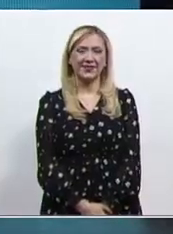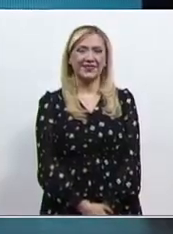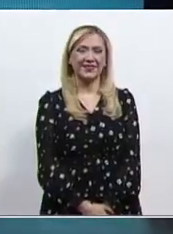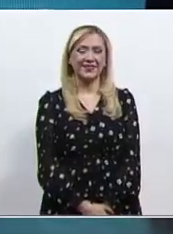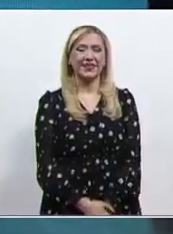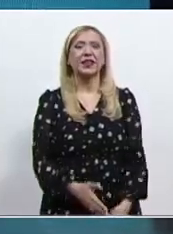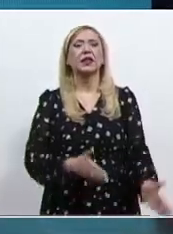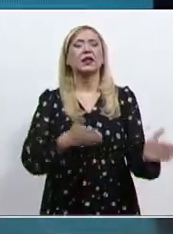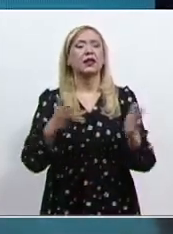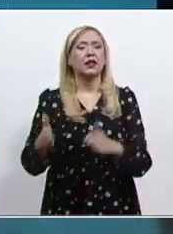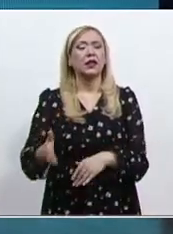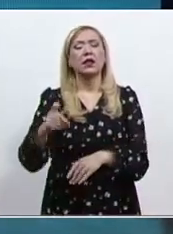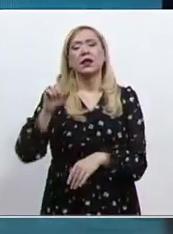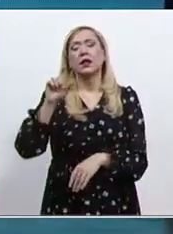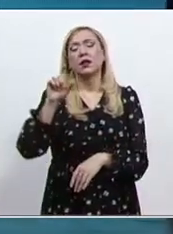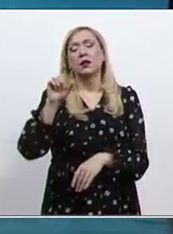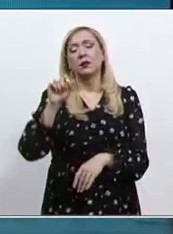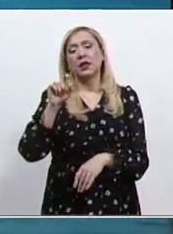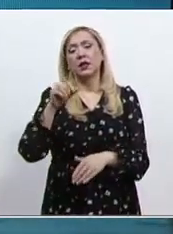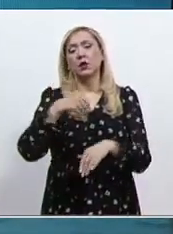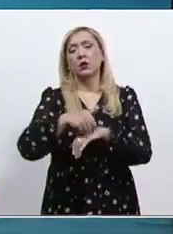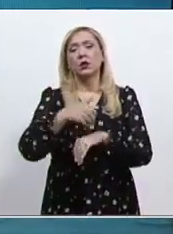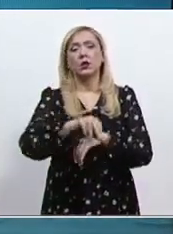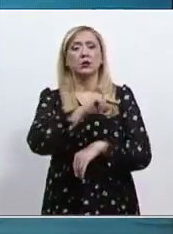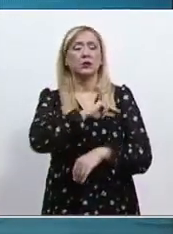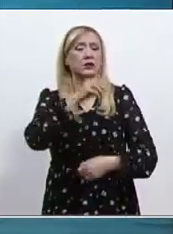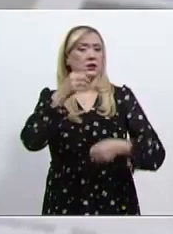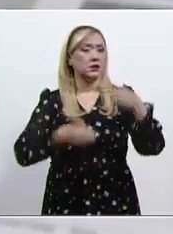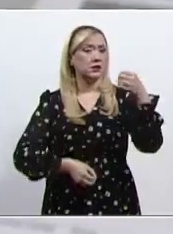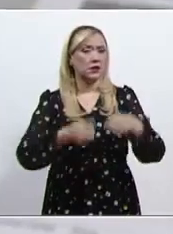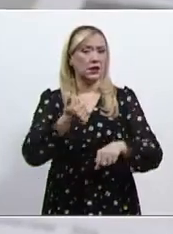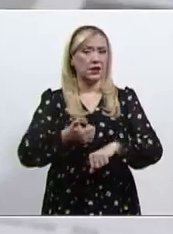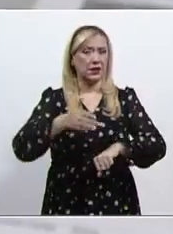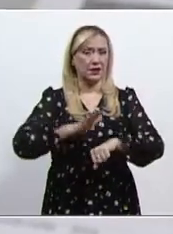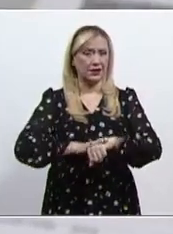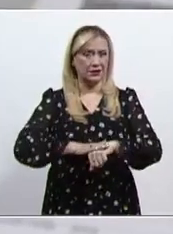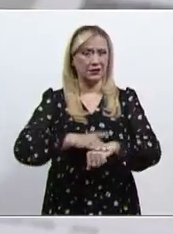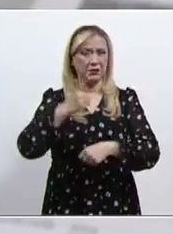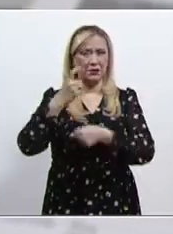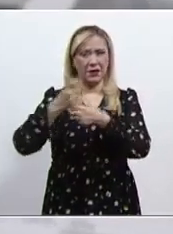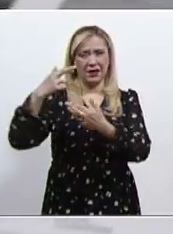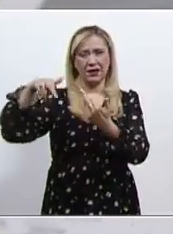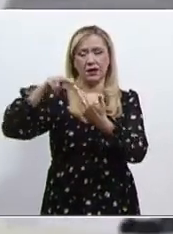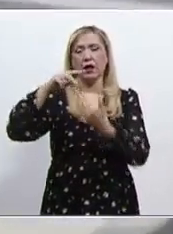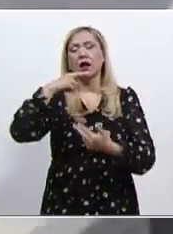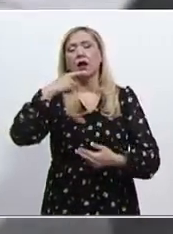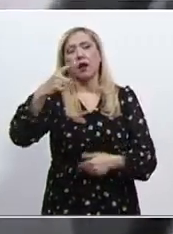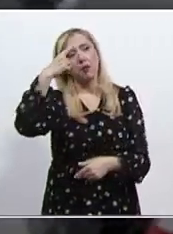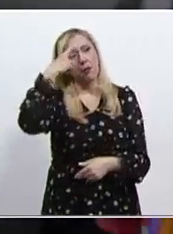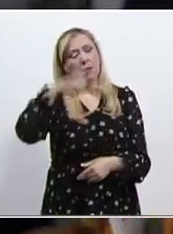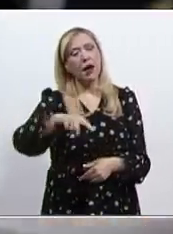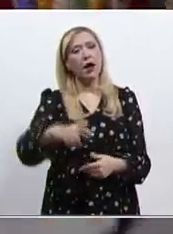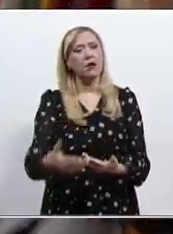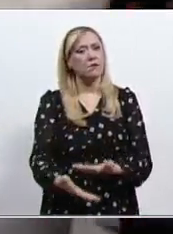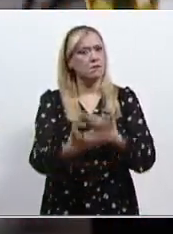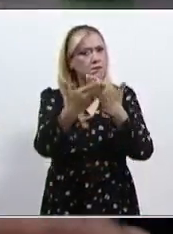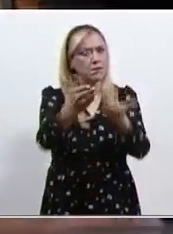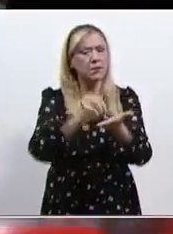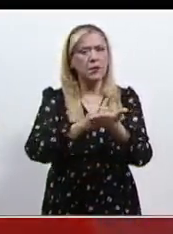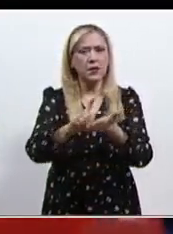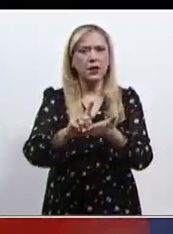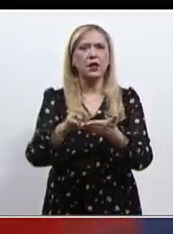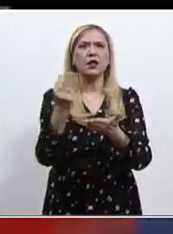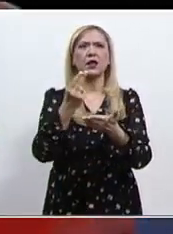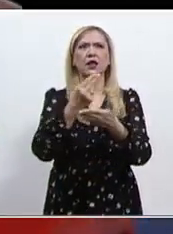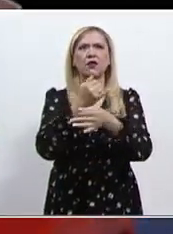el más información el vigésimo tribunal colegiado en materia administrativa del primer circuito determinó que con el fin de garantizar el derecho de acceso a la